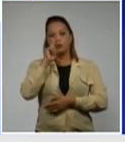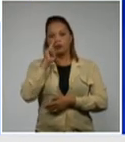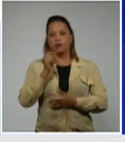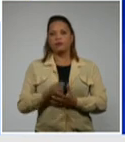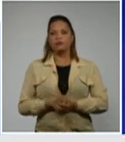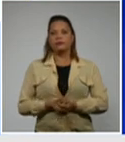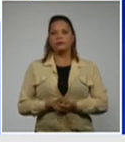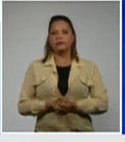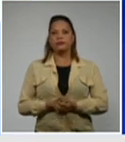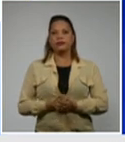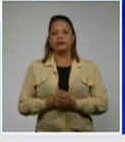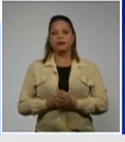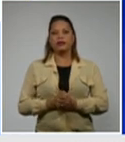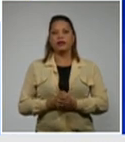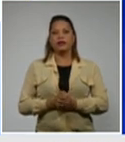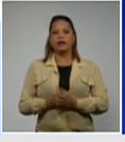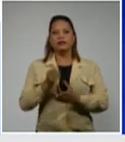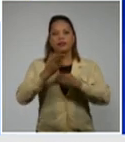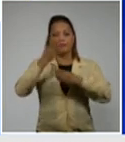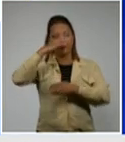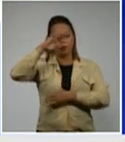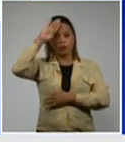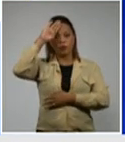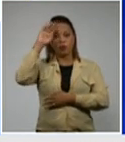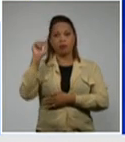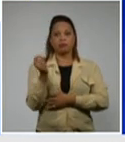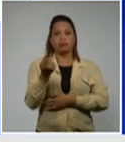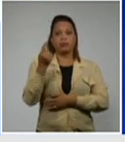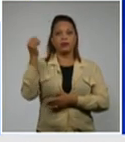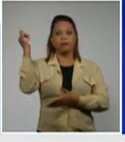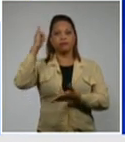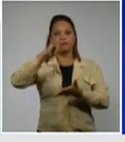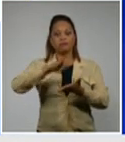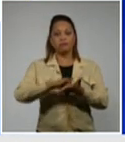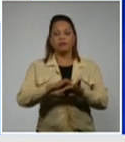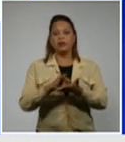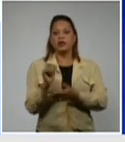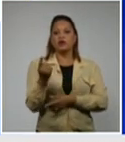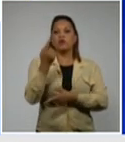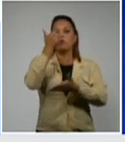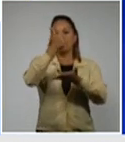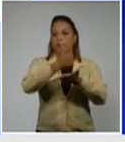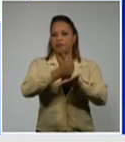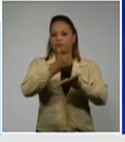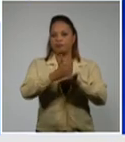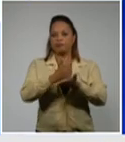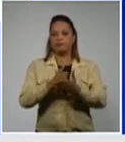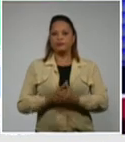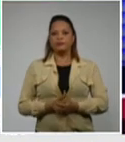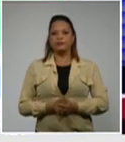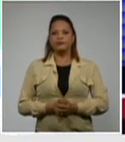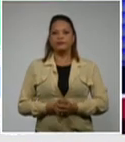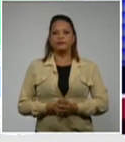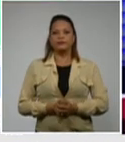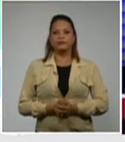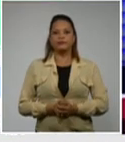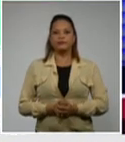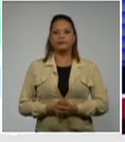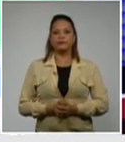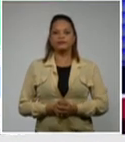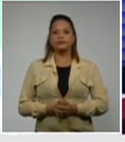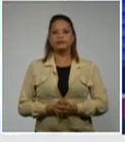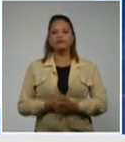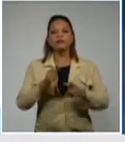de Cuba, el paciente importado en el día de ayer del municipio Cabecera. Por países